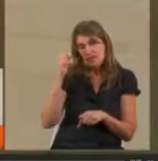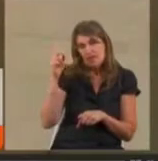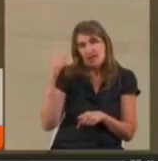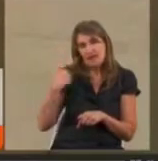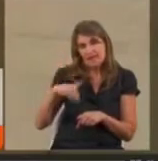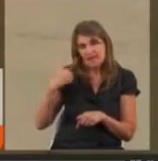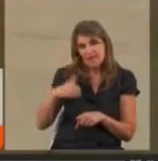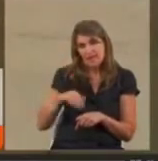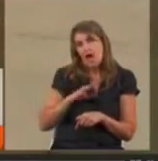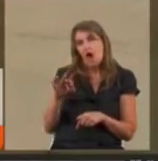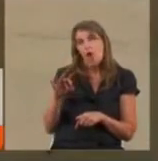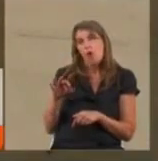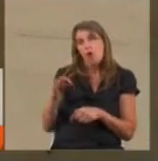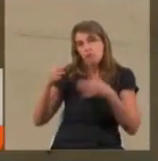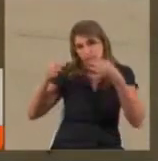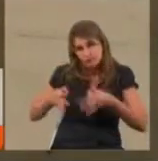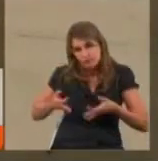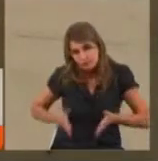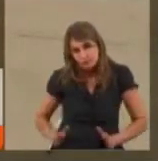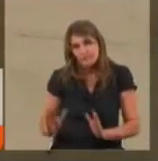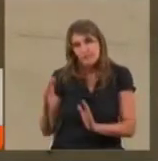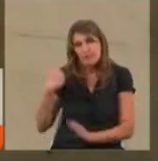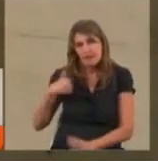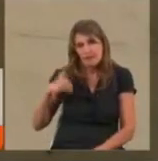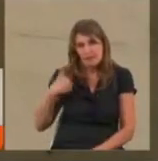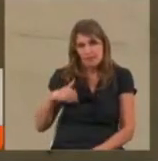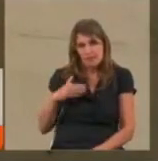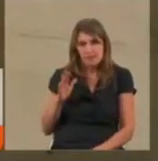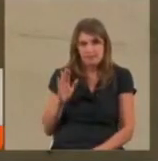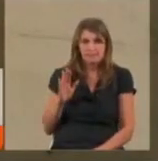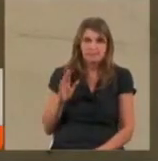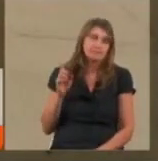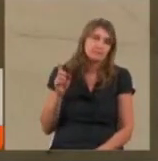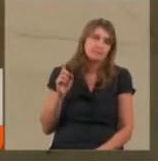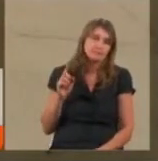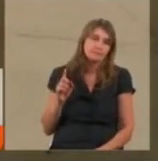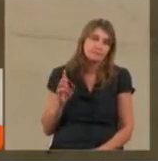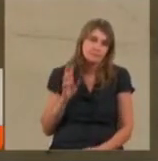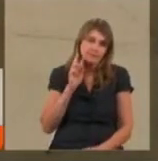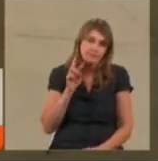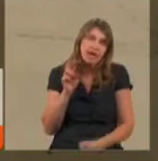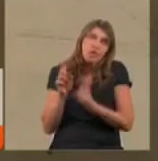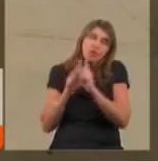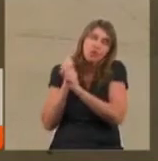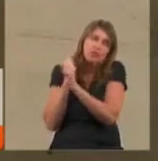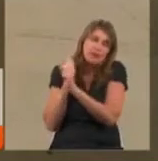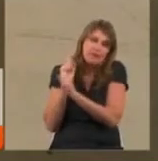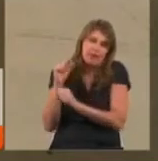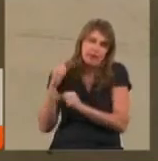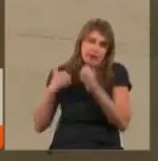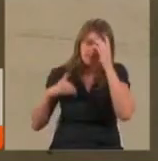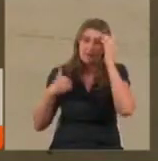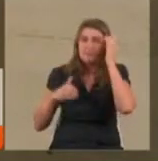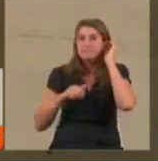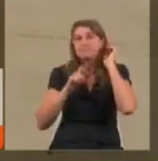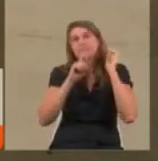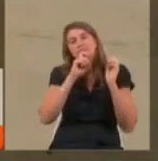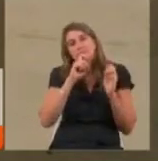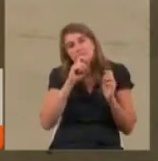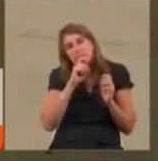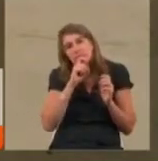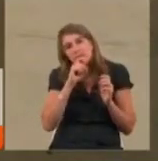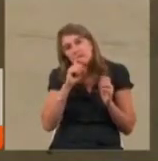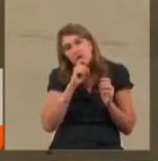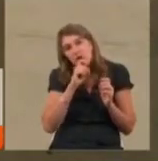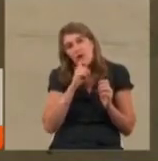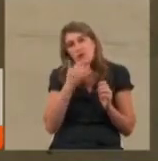informando, tienen esta situación de la que damos cuenta. Y el enojo queda plasmado, por ejemplo,